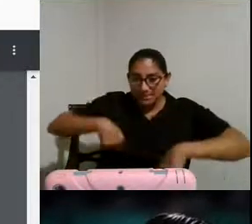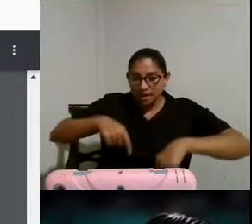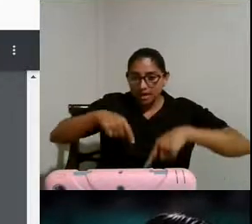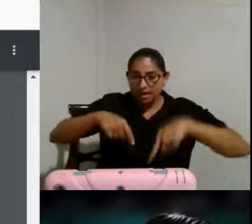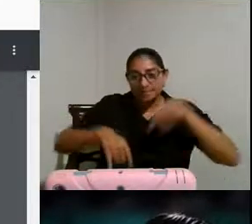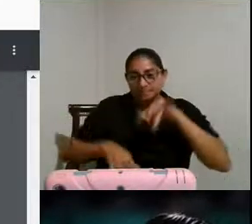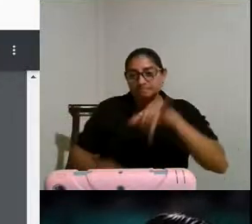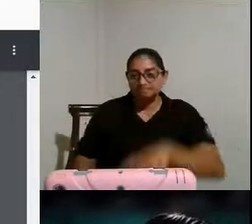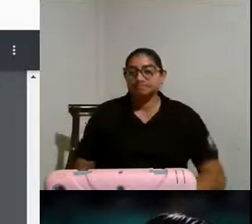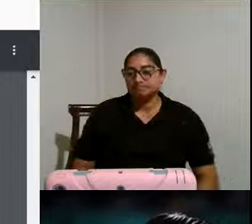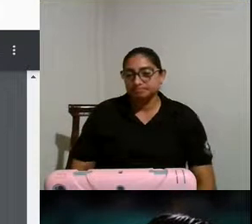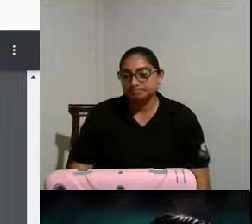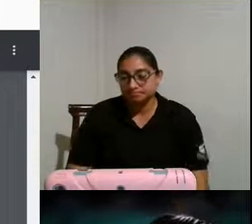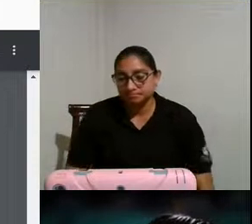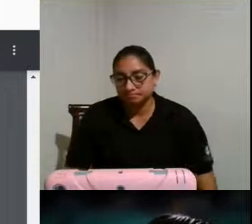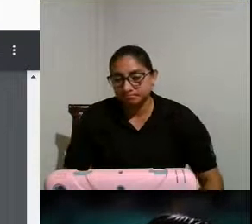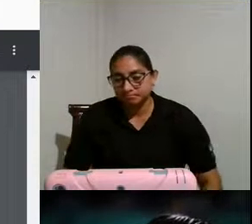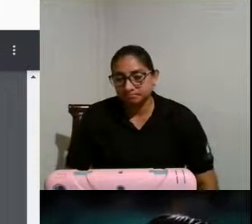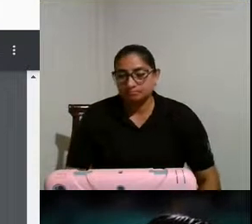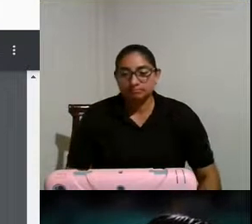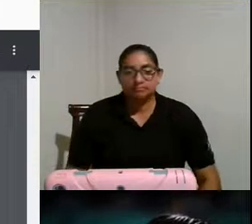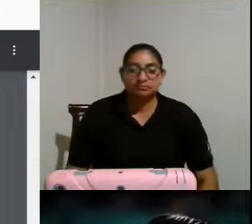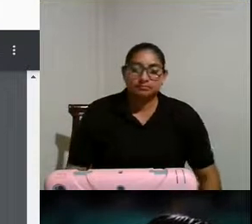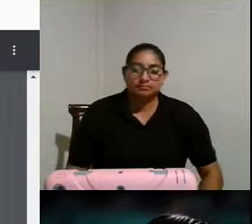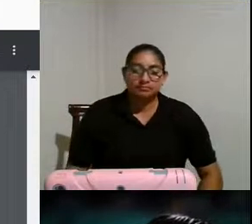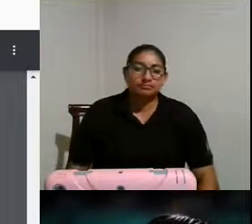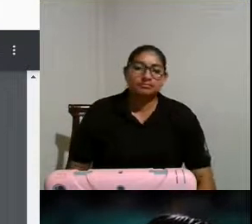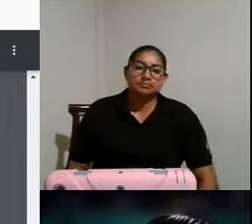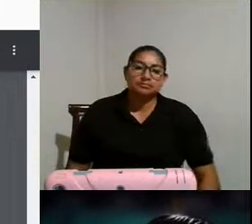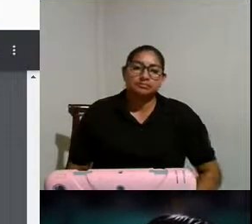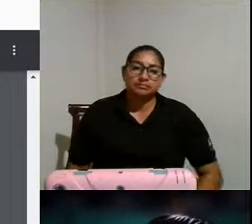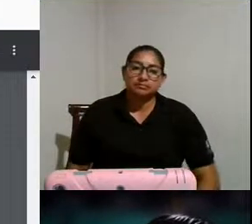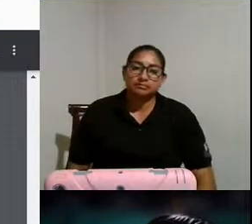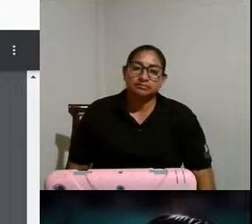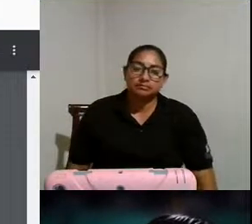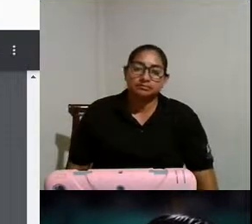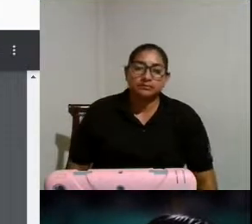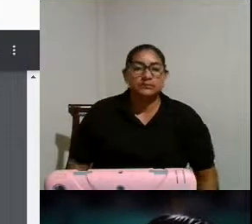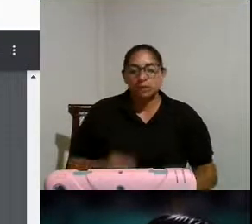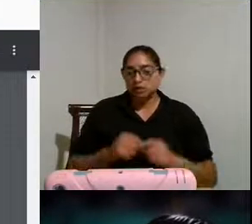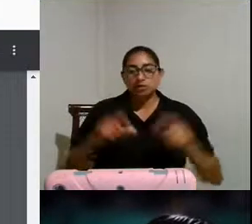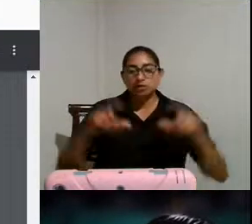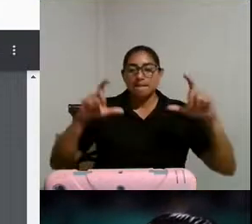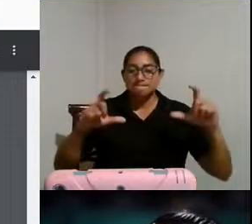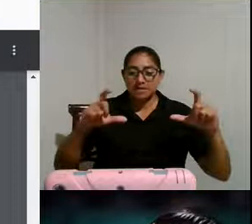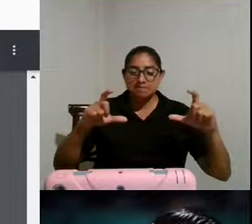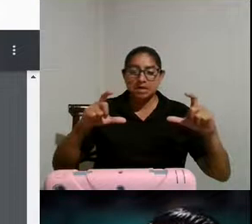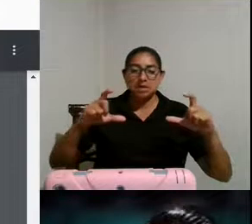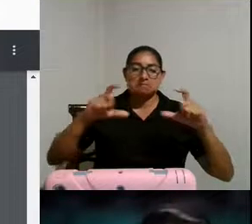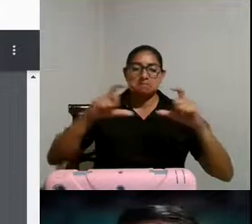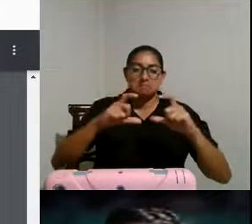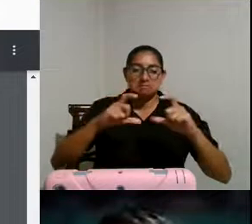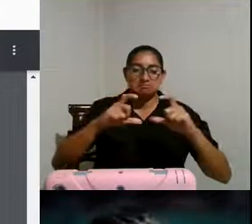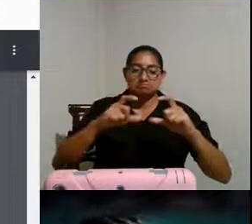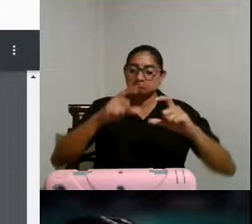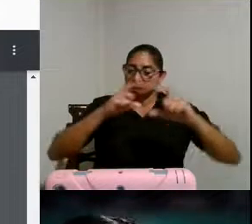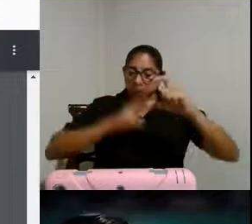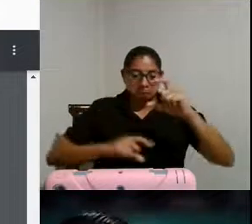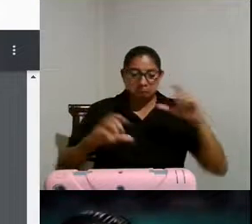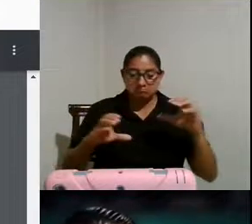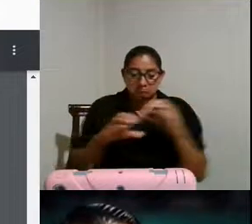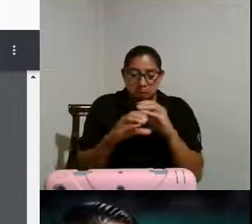lo cancelamos acá, solamente nos va a quedar el primer paréntesis, que es x a la 2 más 2x más 3.